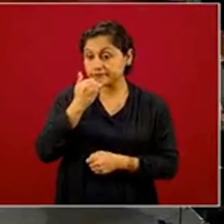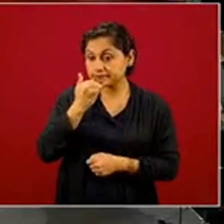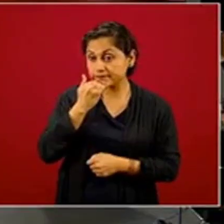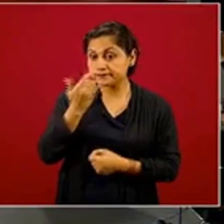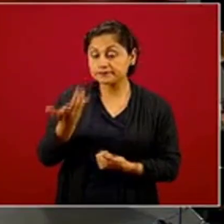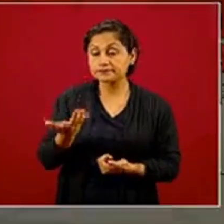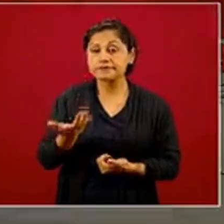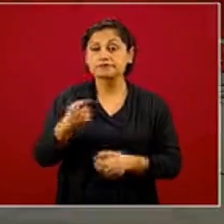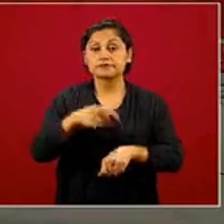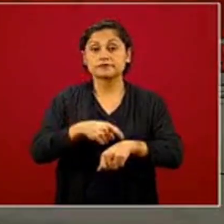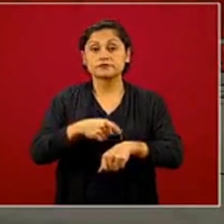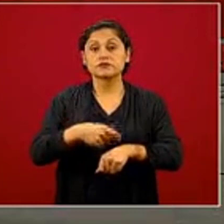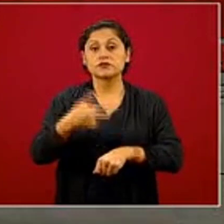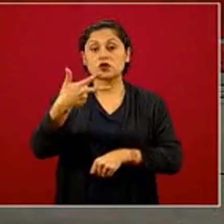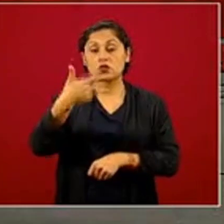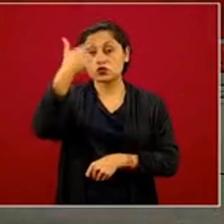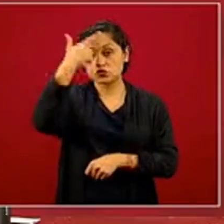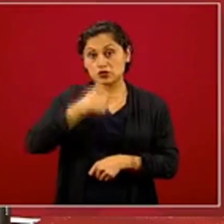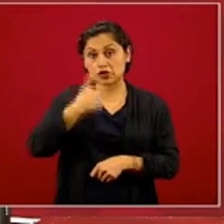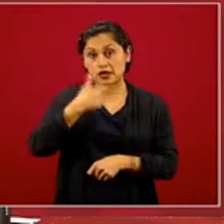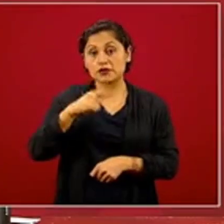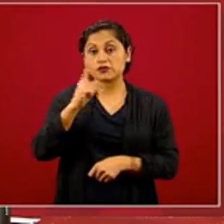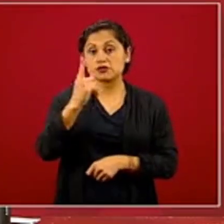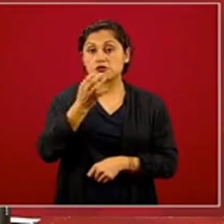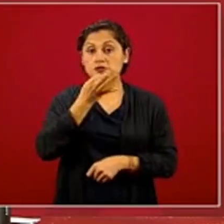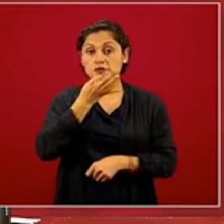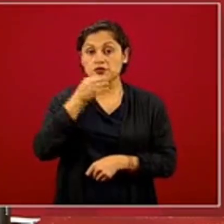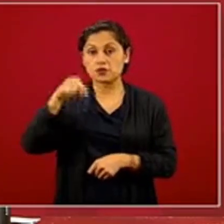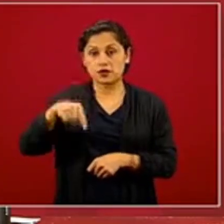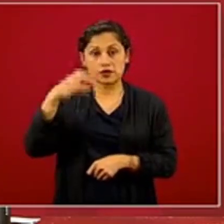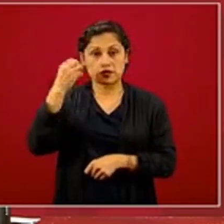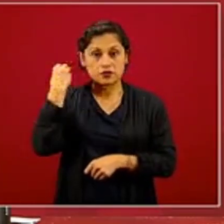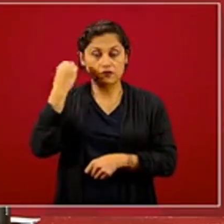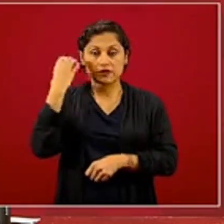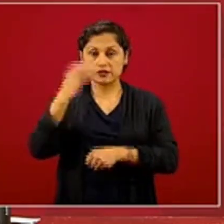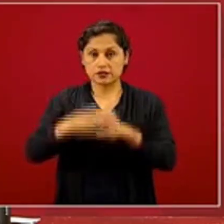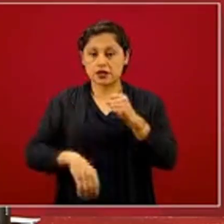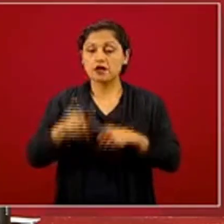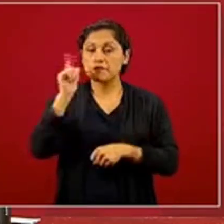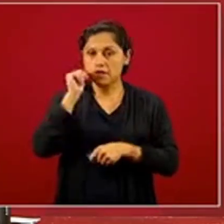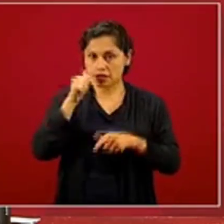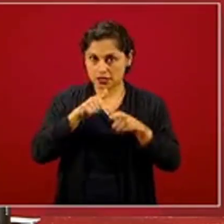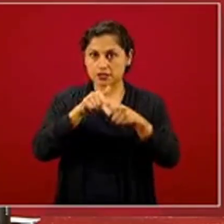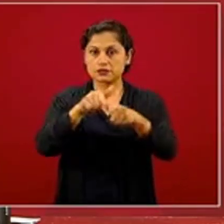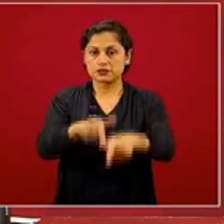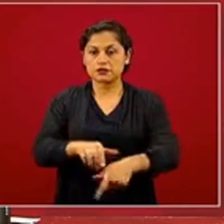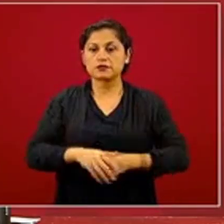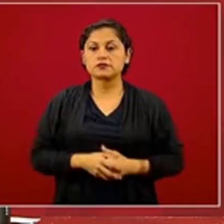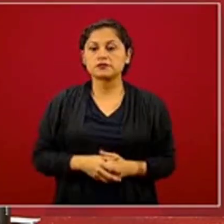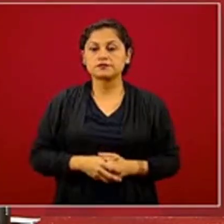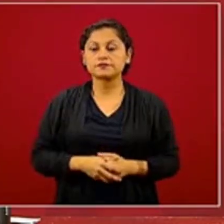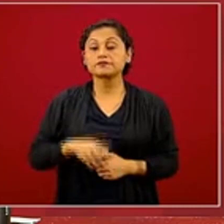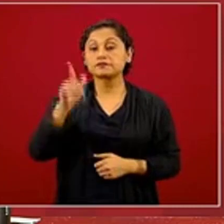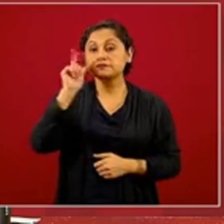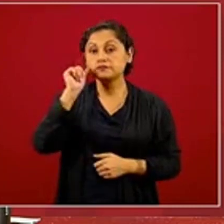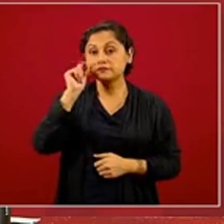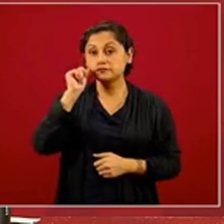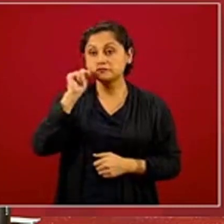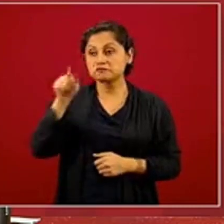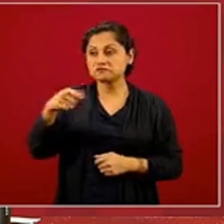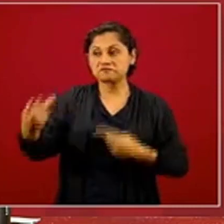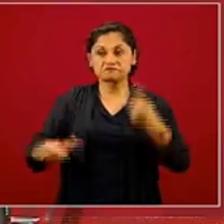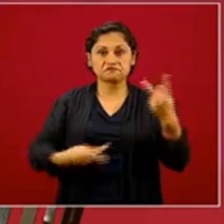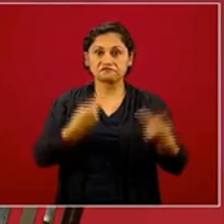las 20:01, aquí se acaba la conferencia de prensa, mañana seguimos, y a partir de mañana, esto quería también que lo tengan presente, nadie me preguntó